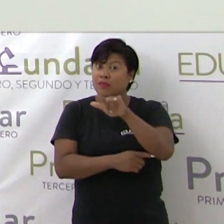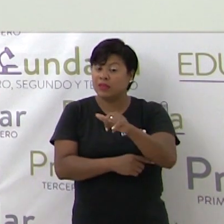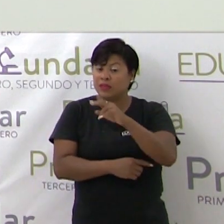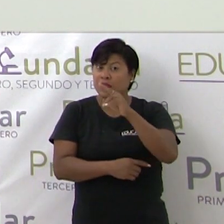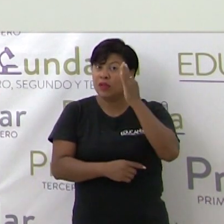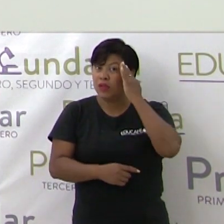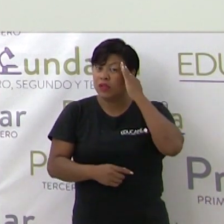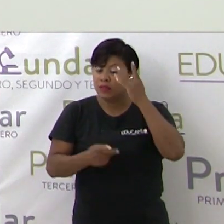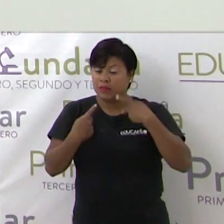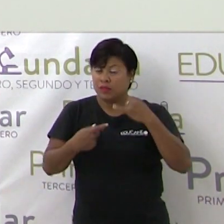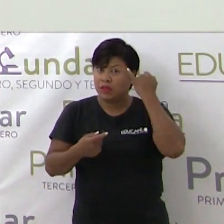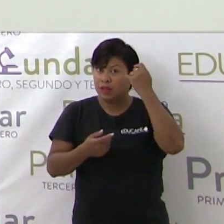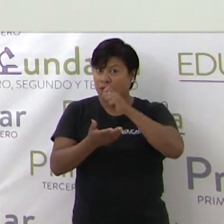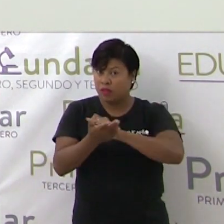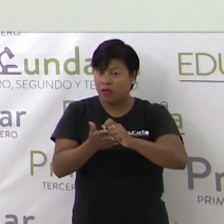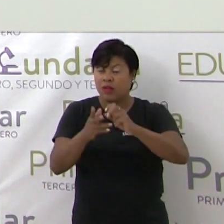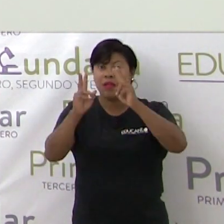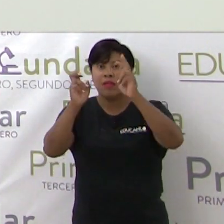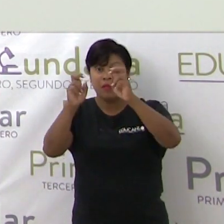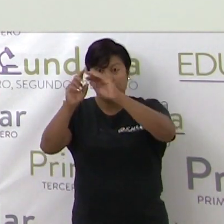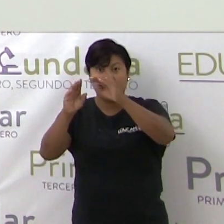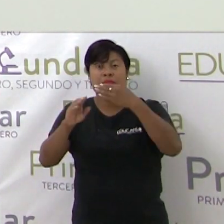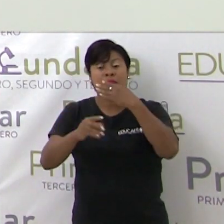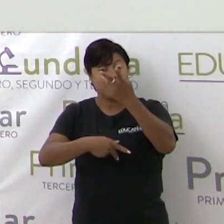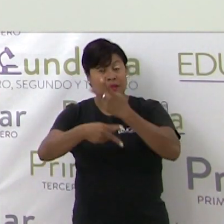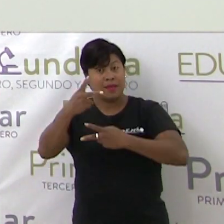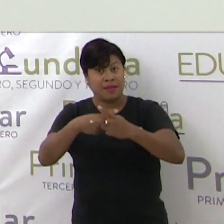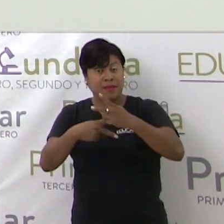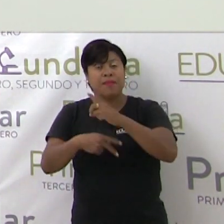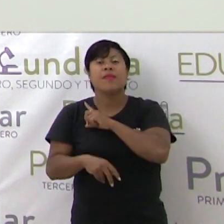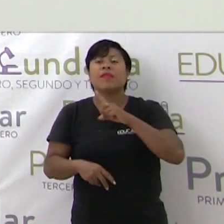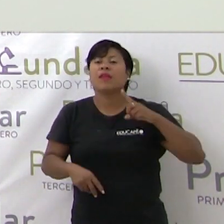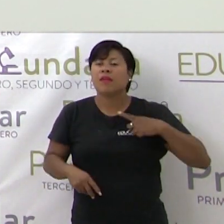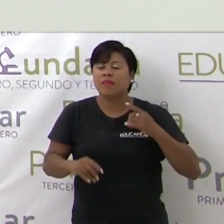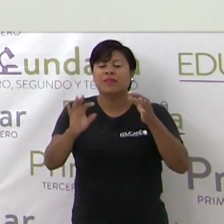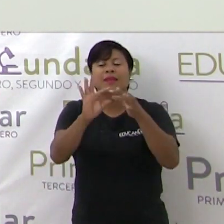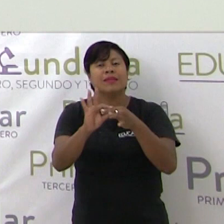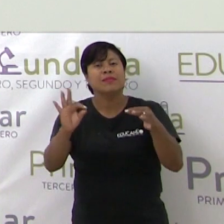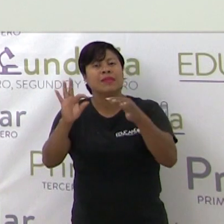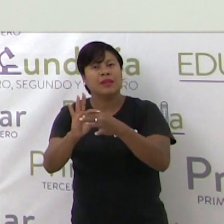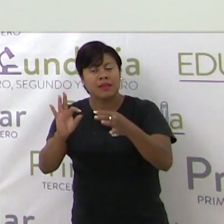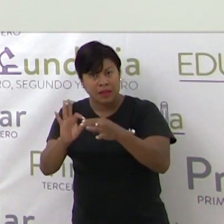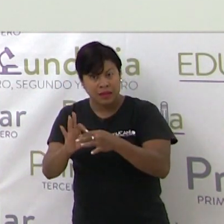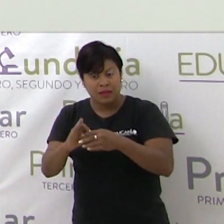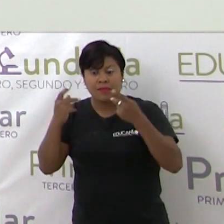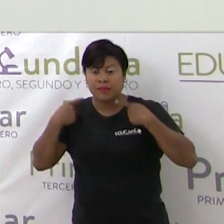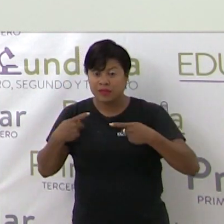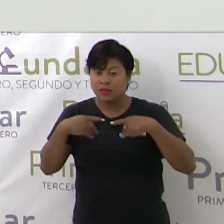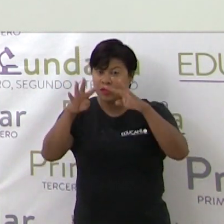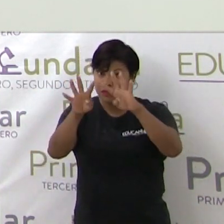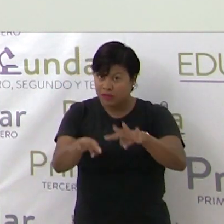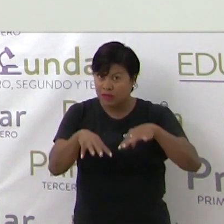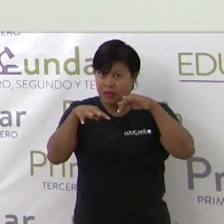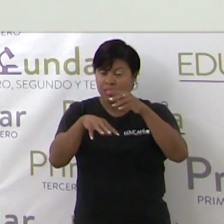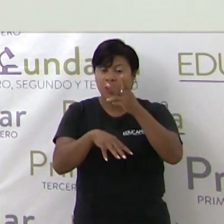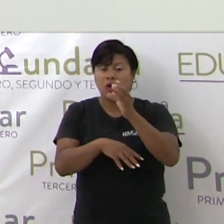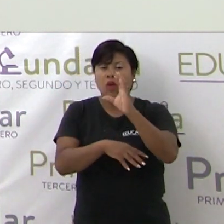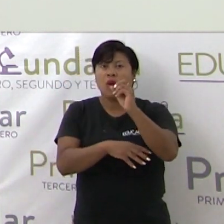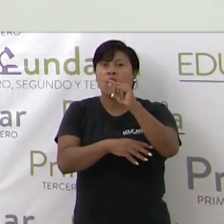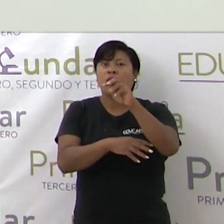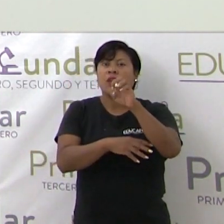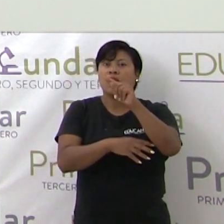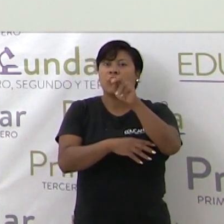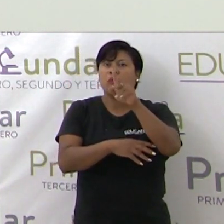el autor y el título y dar la bienvenida, debemos de explicarles a los contertulios de qué va